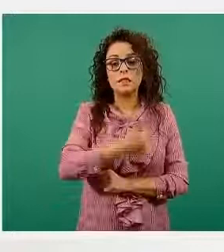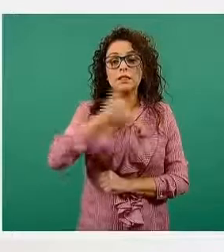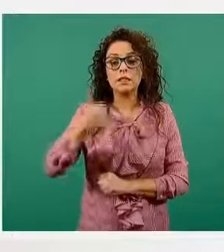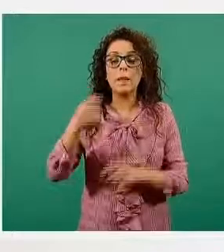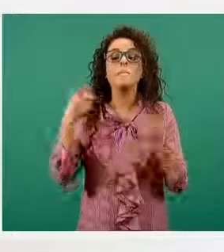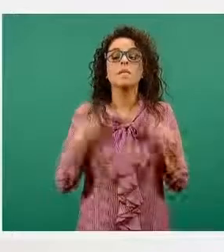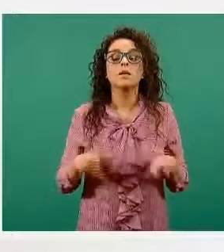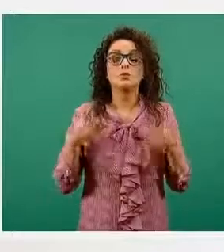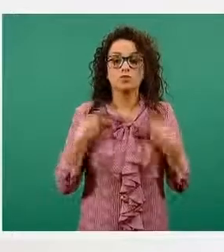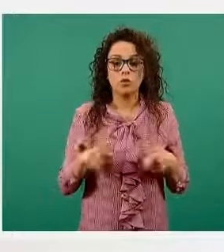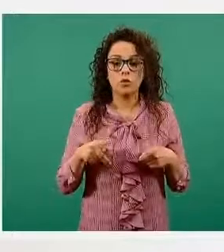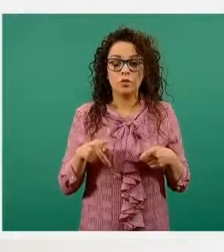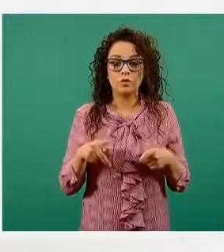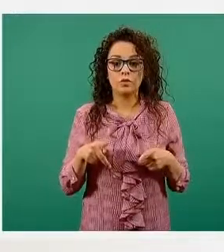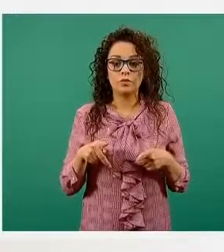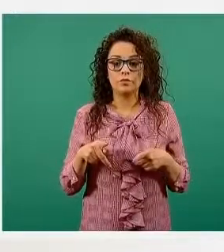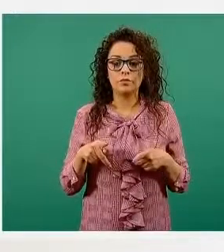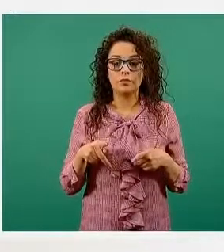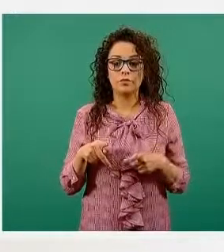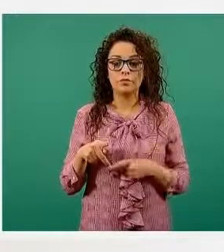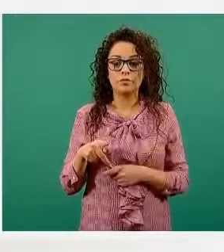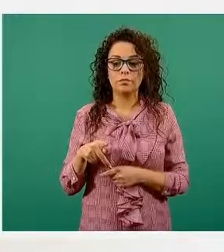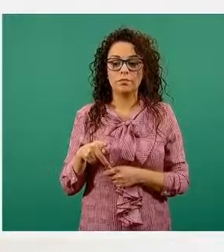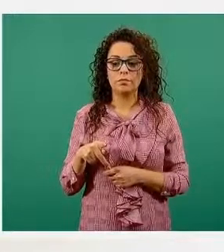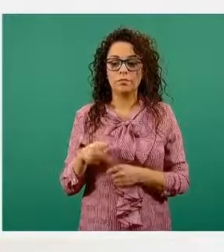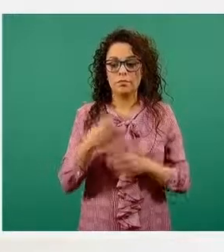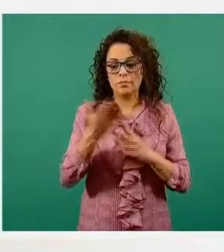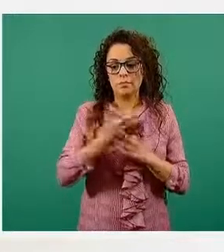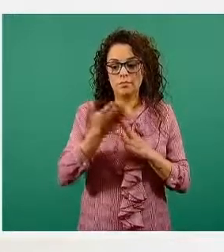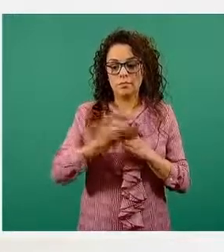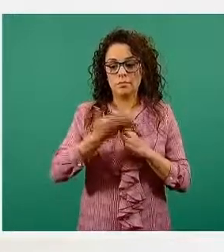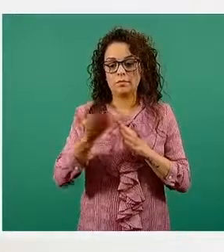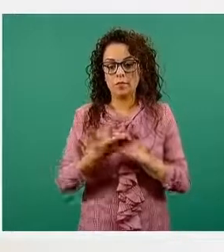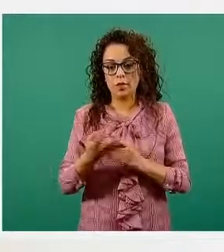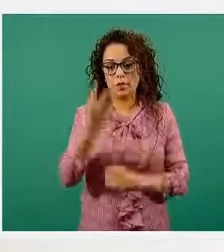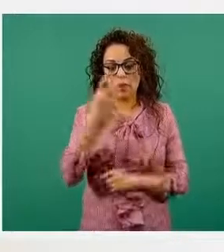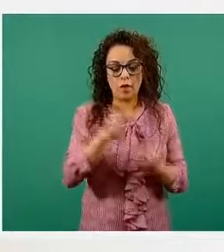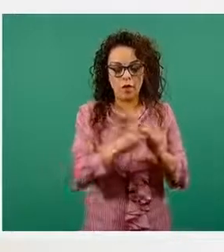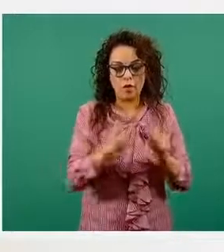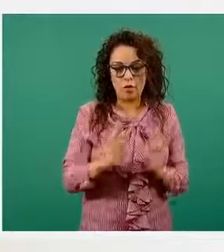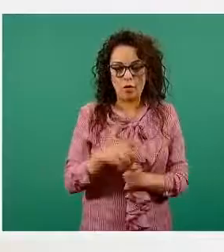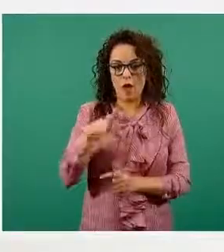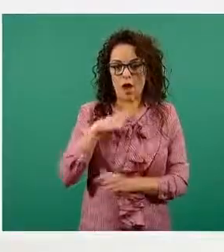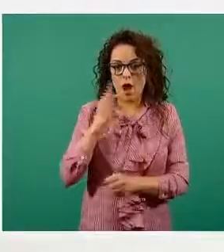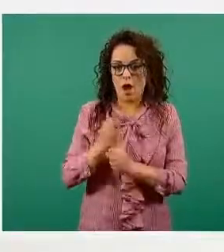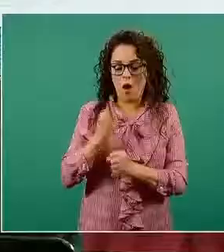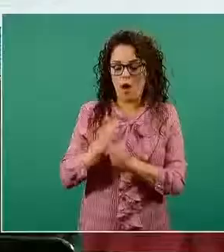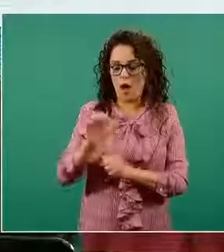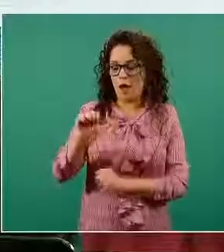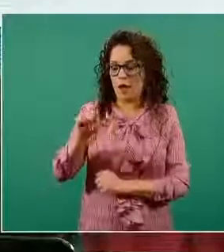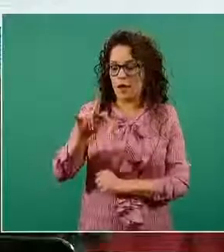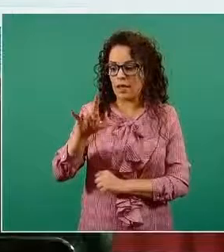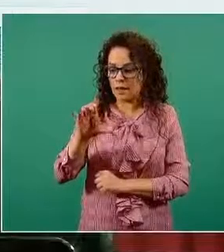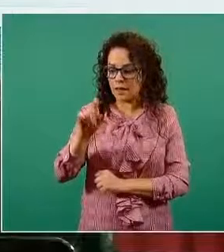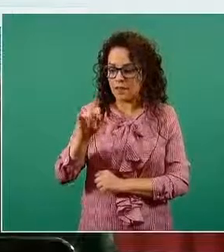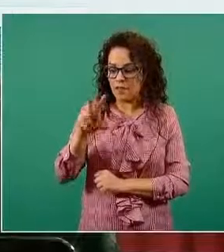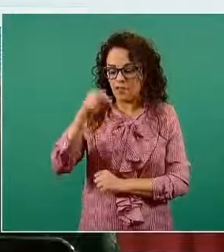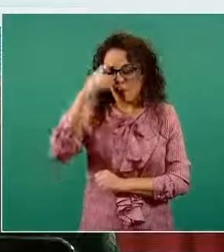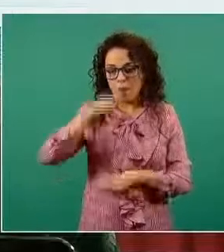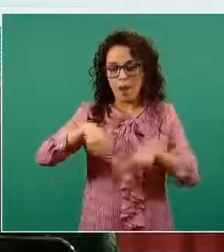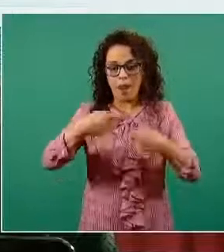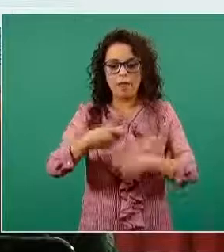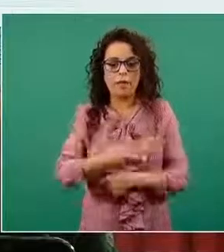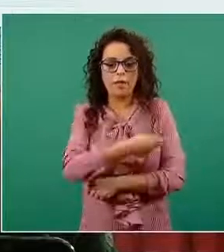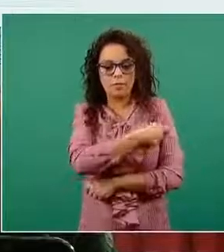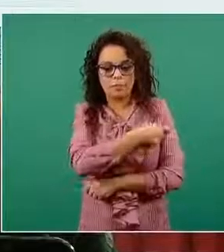354.566 personas de los 4 grupos de población que están activos en vacunación. Uno prácticamente ya concluido, que son